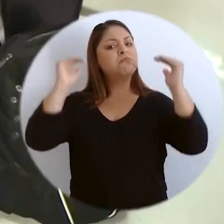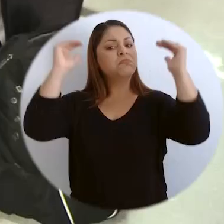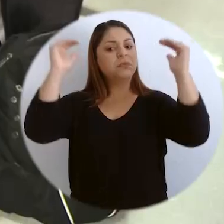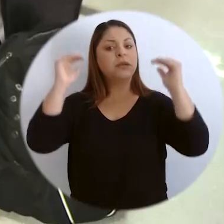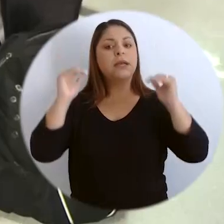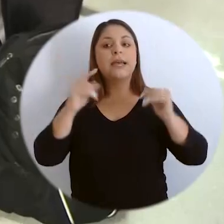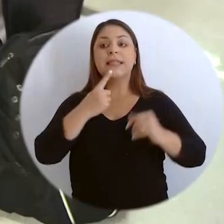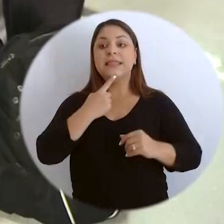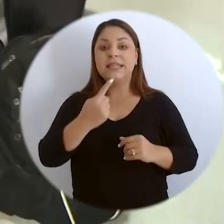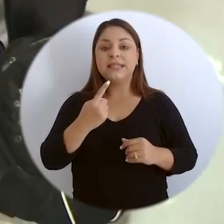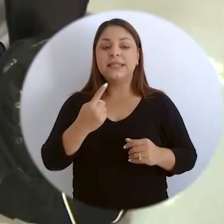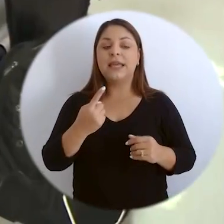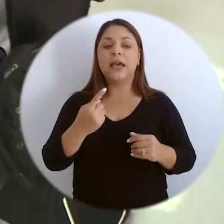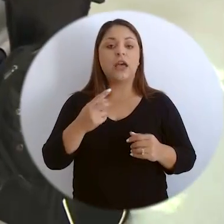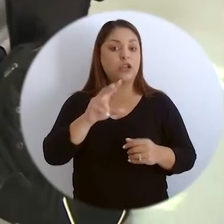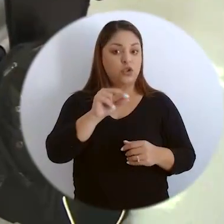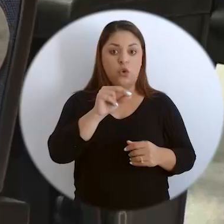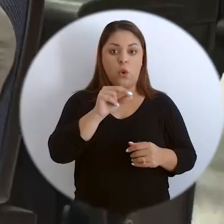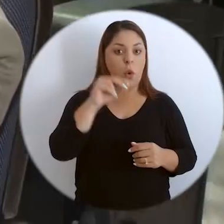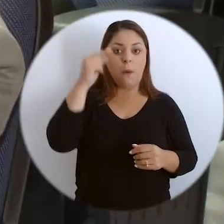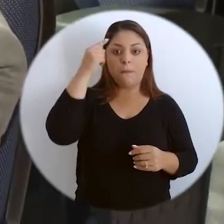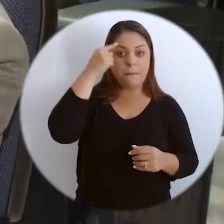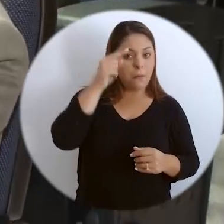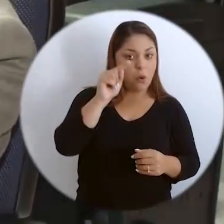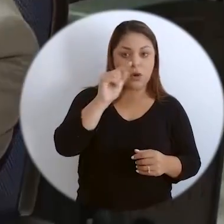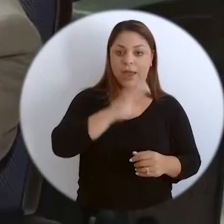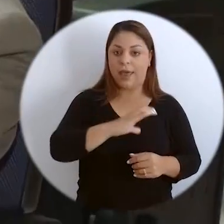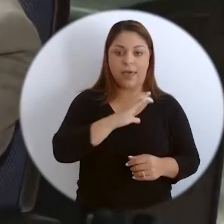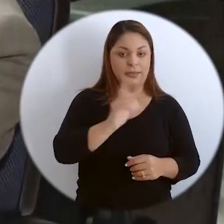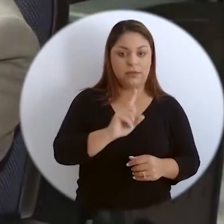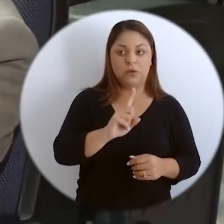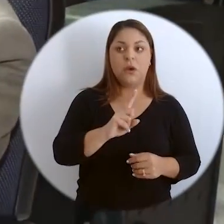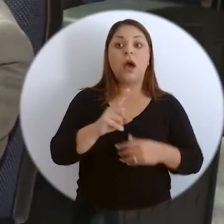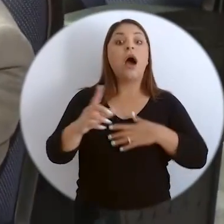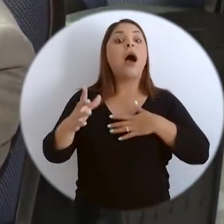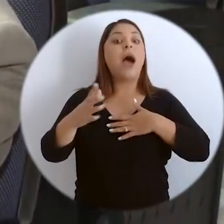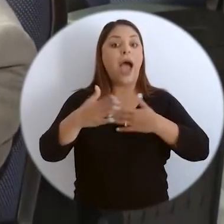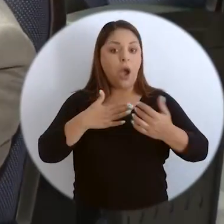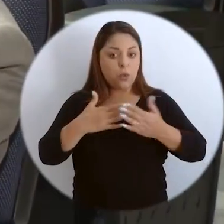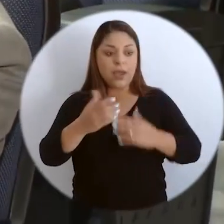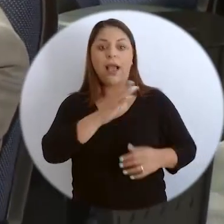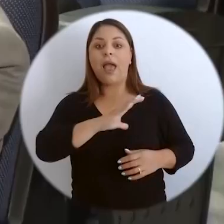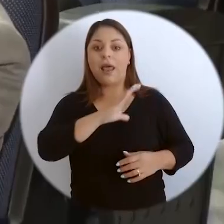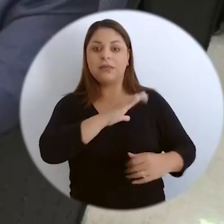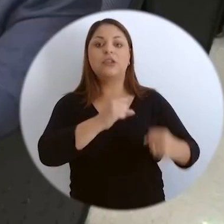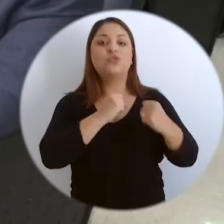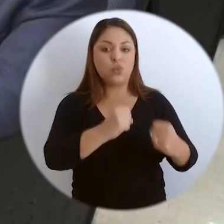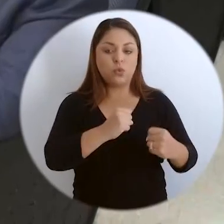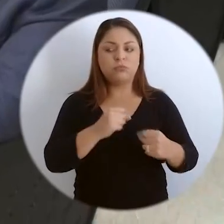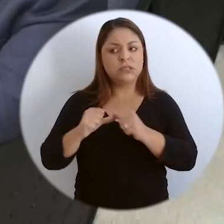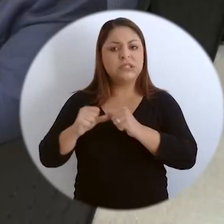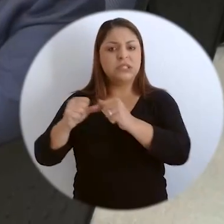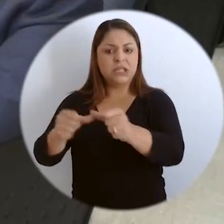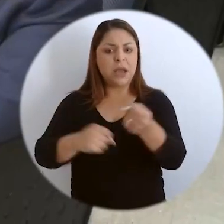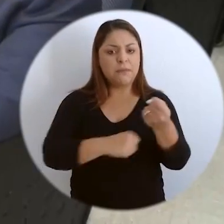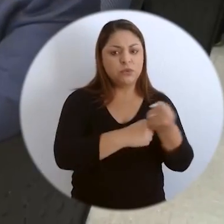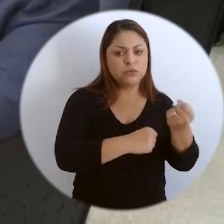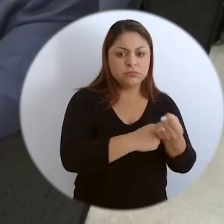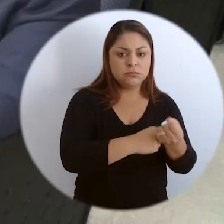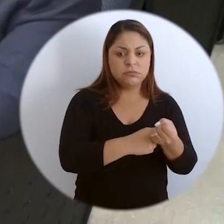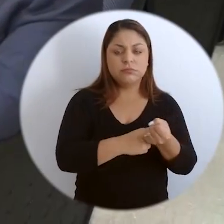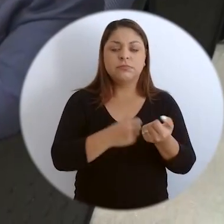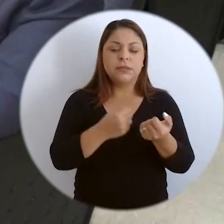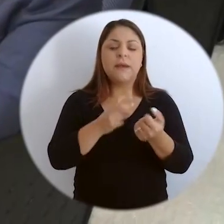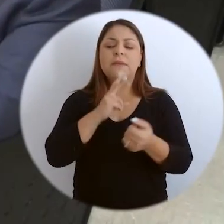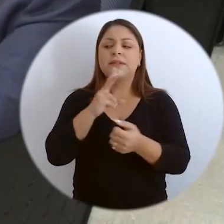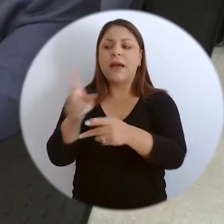esas altas expectativas, pero no creemos tanto por el carácter, porque todavía el gobierno no había iniciado cuando se tenían esas expectativas, sino por, volvemos,